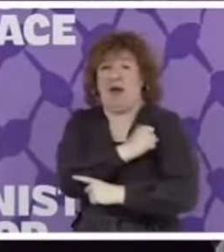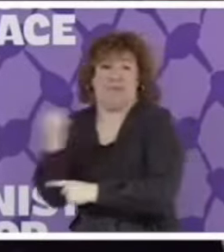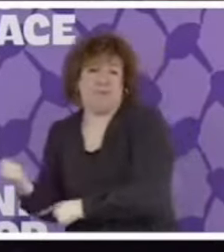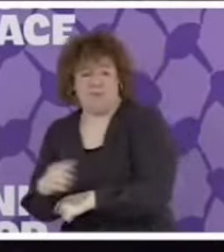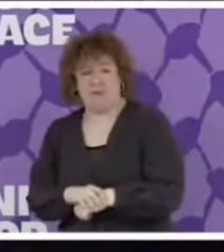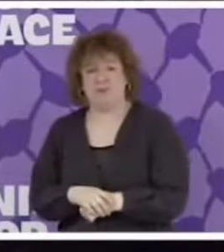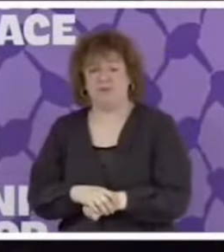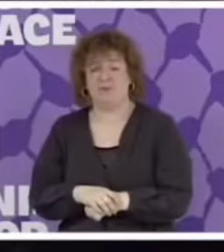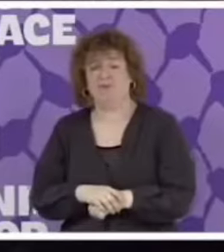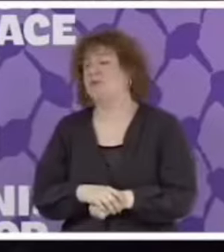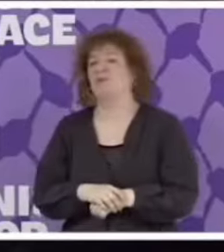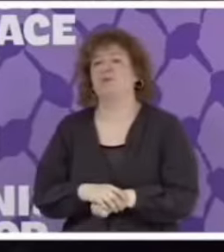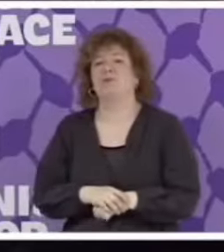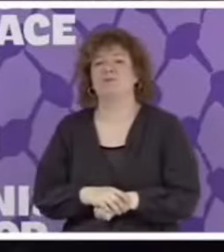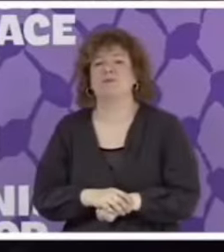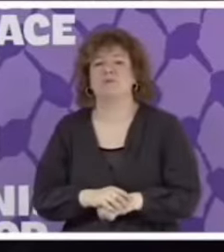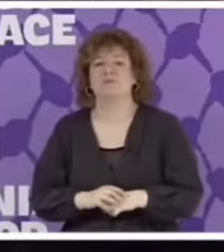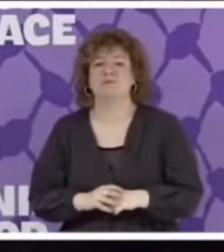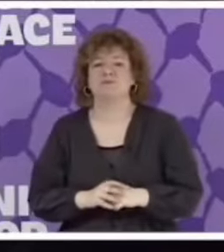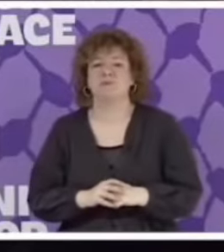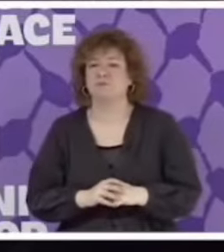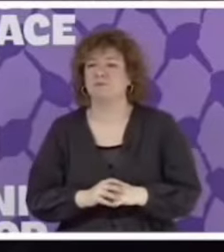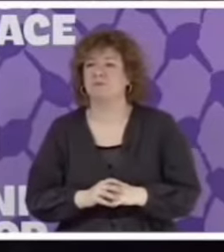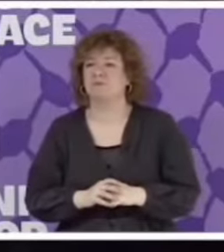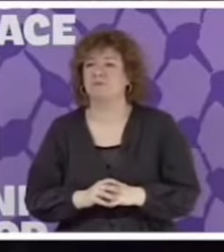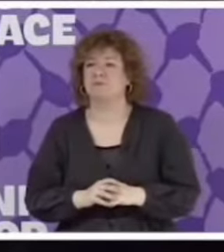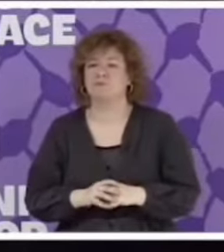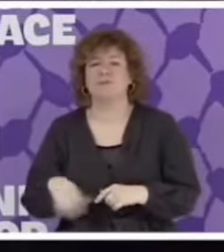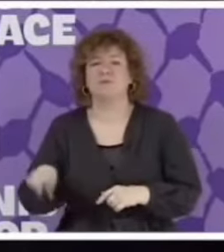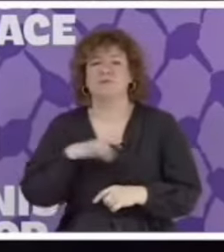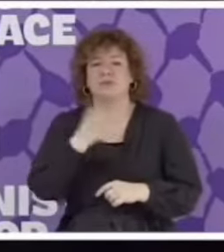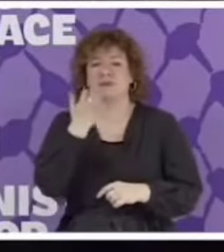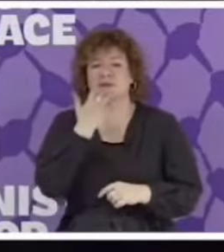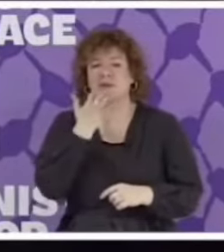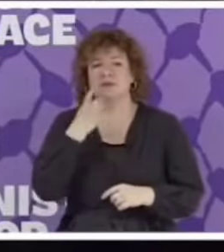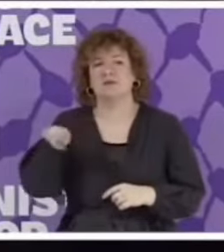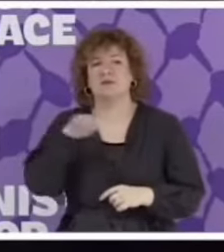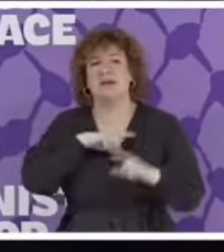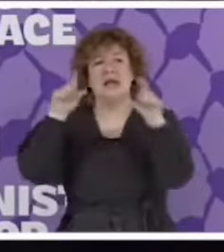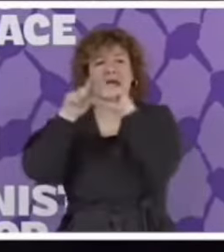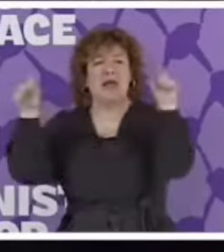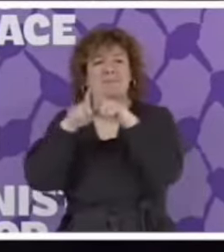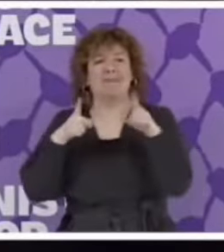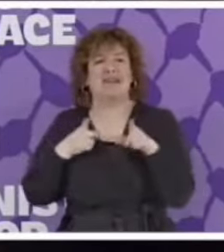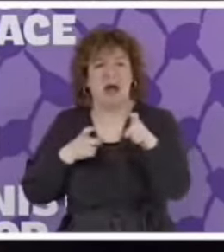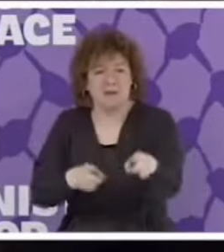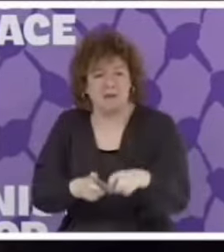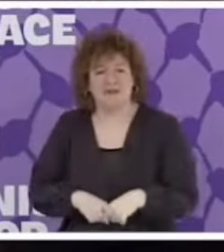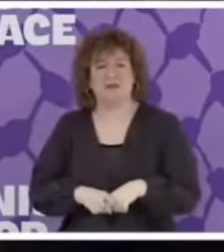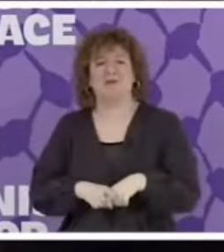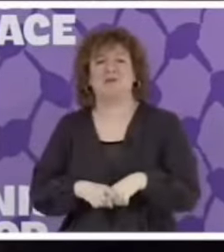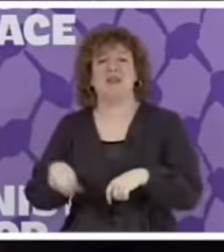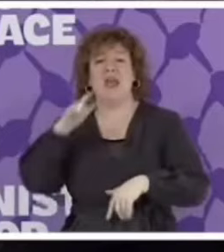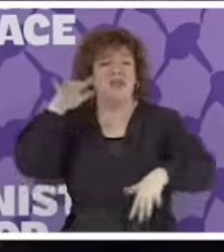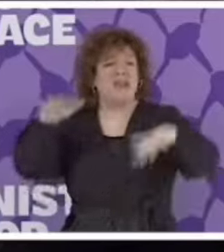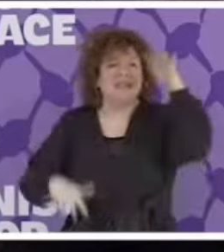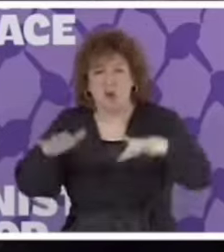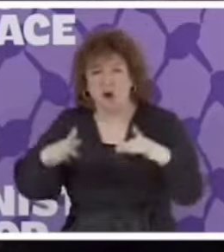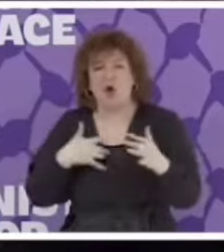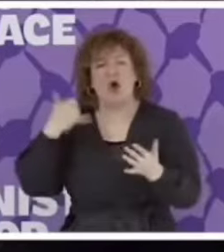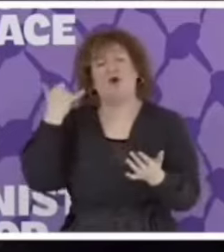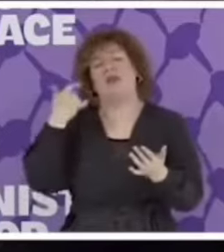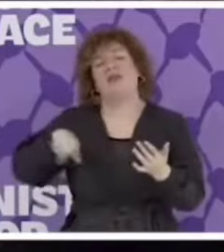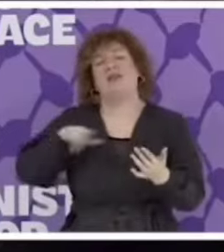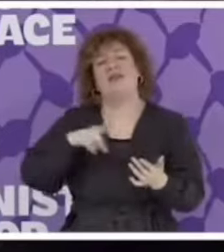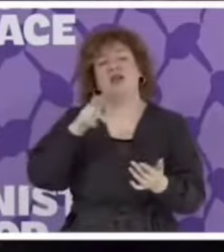de Marruecos también, la principal cómplice de las empresas de armamento, de las desigualdades y de la